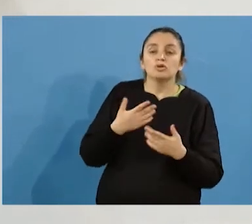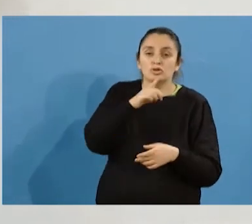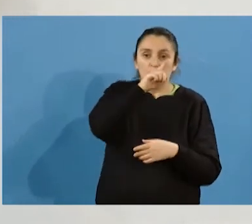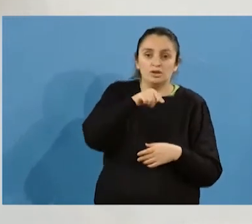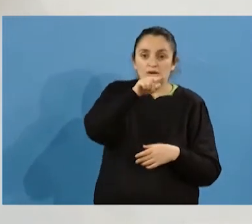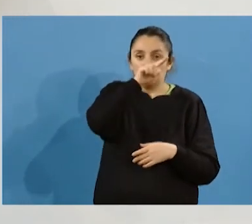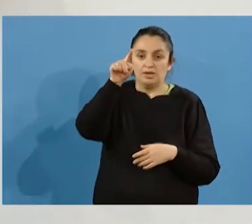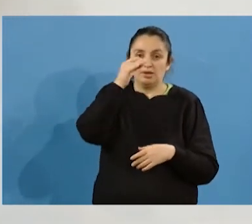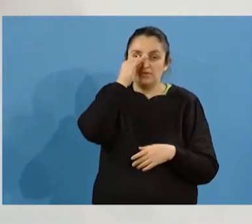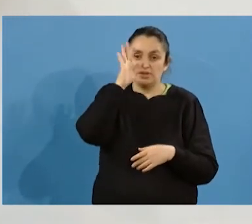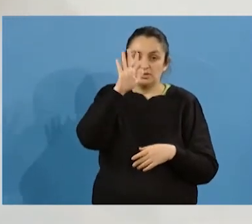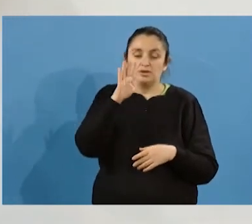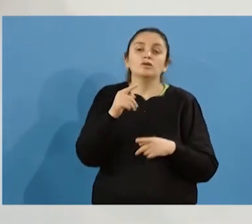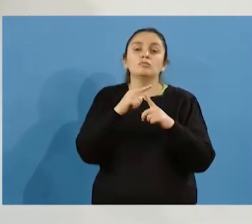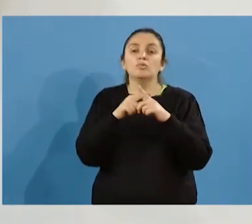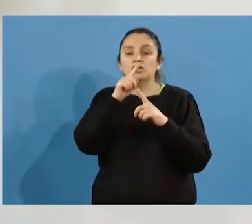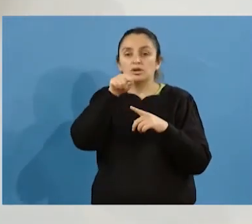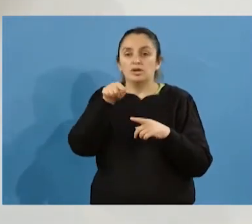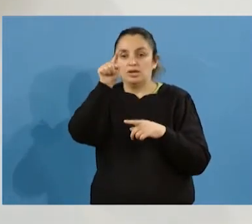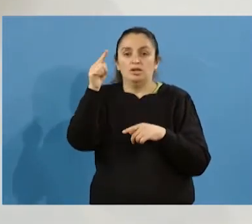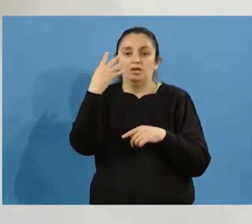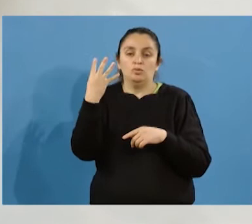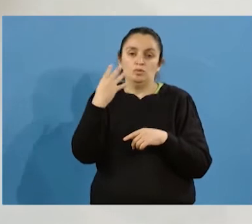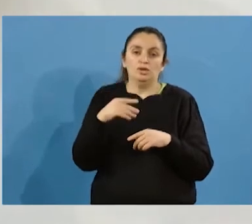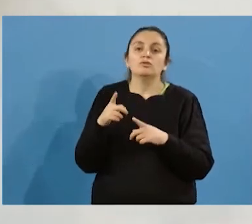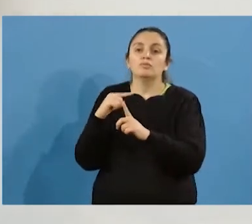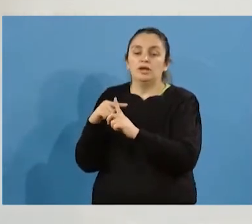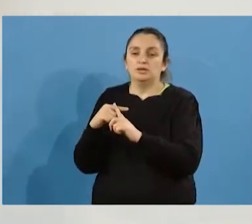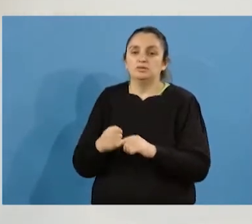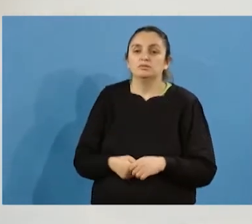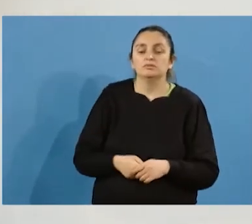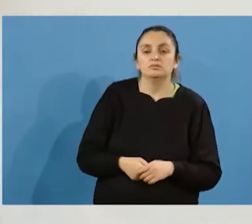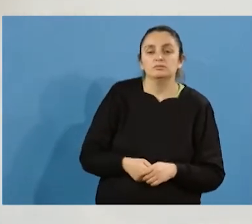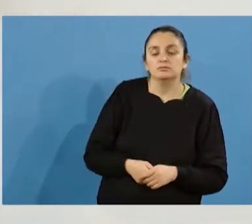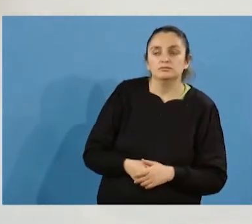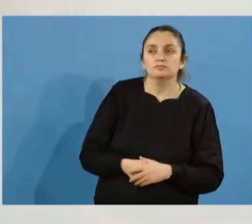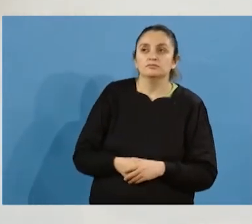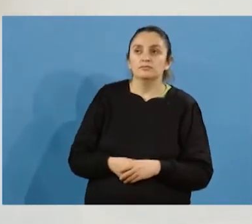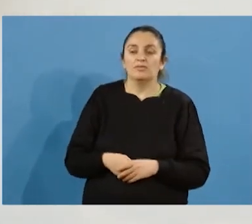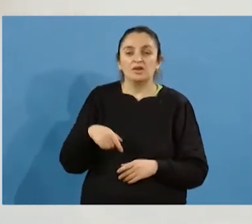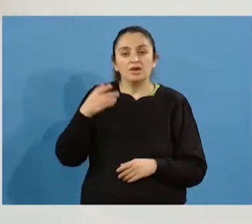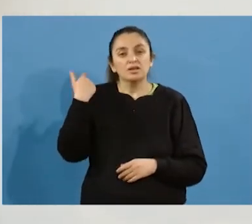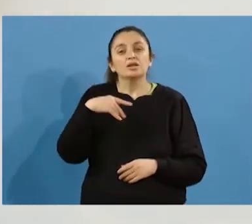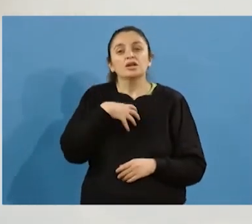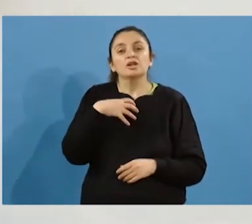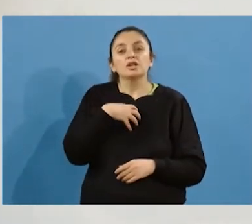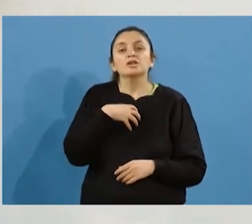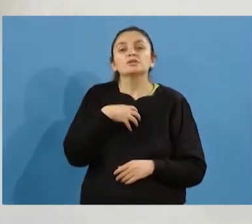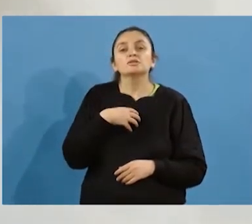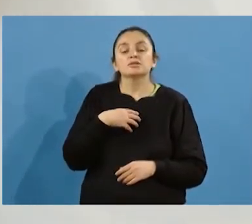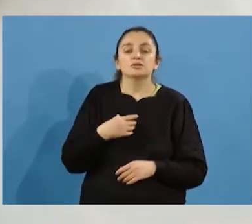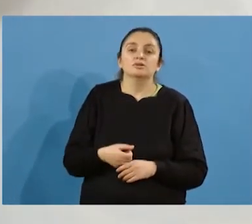de 25 por raíz de 4 más y acá tengo lo que vimos en esa clase donde combinamos un poco las